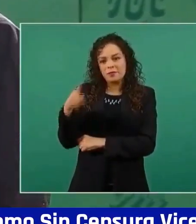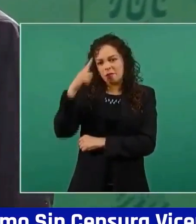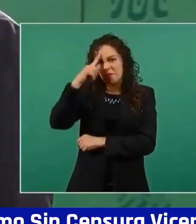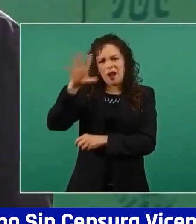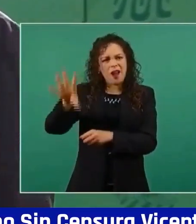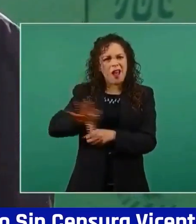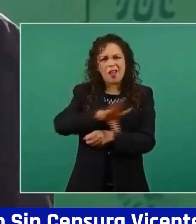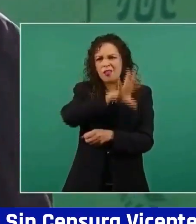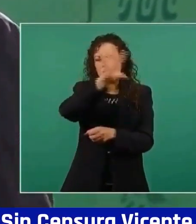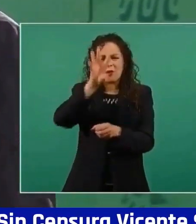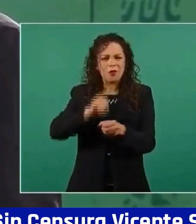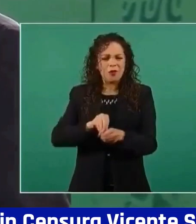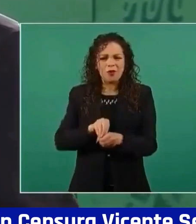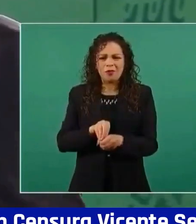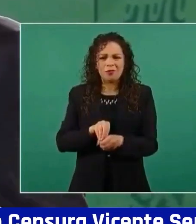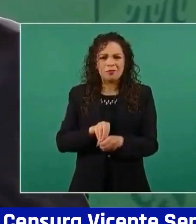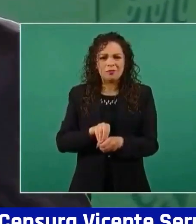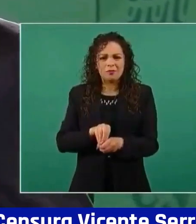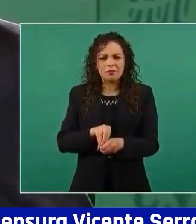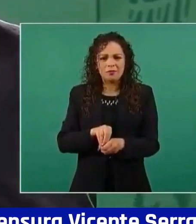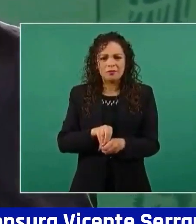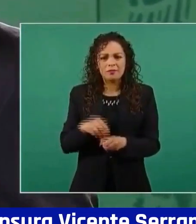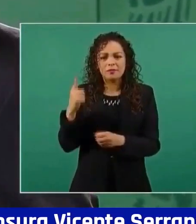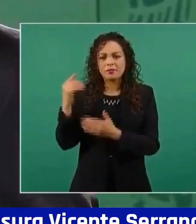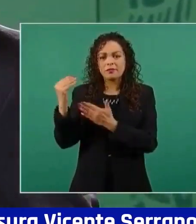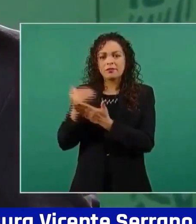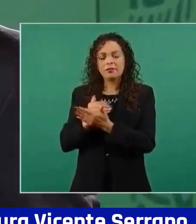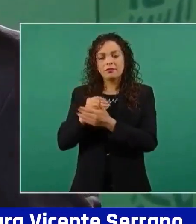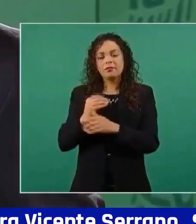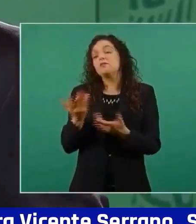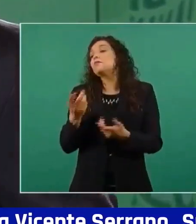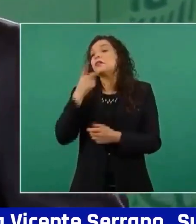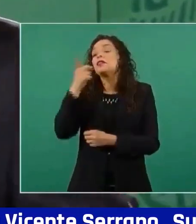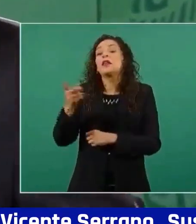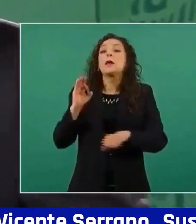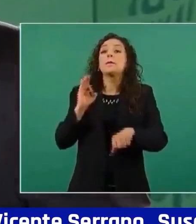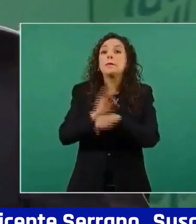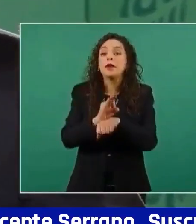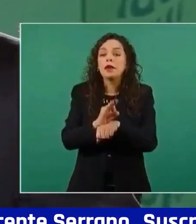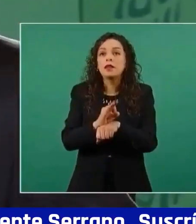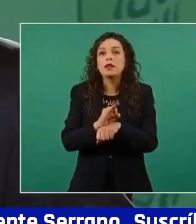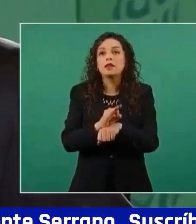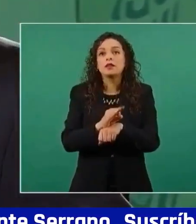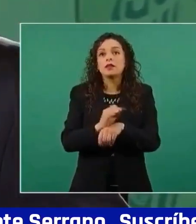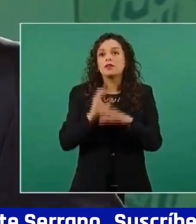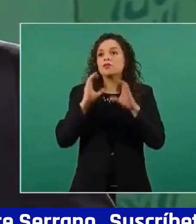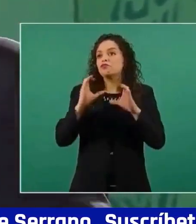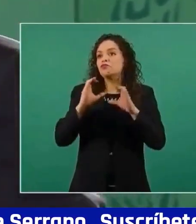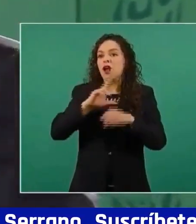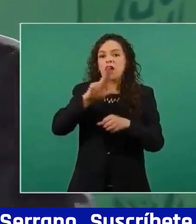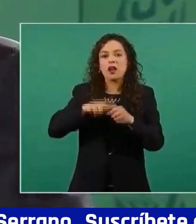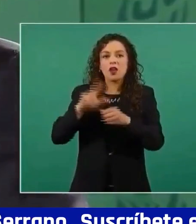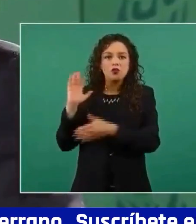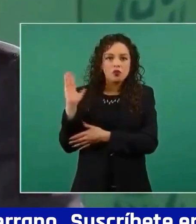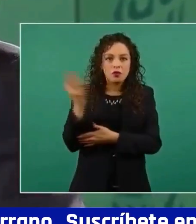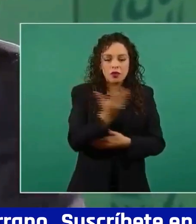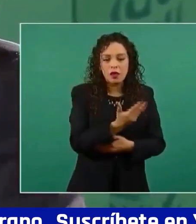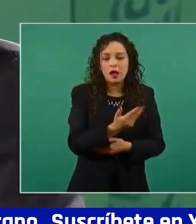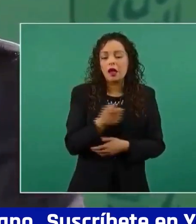que para la protección al medio ambiente, que para la